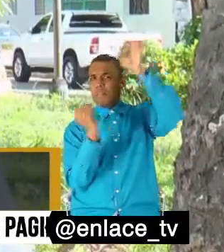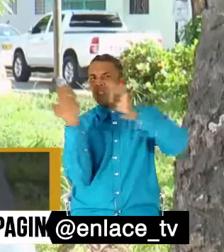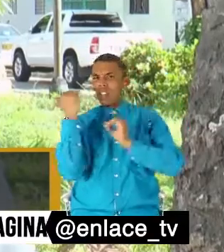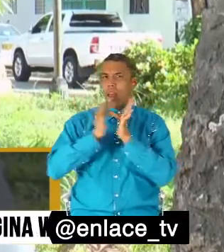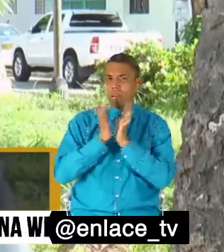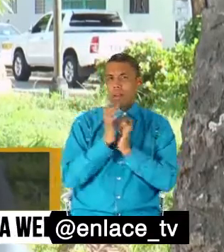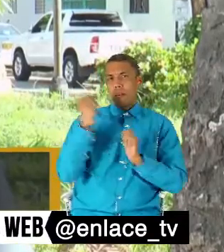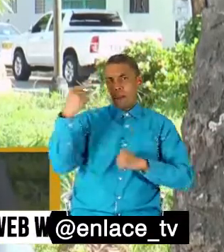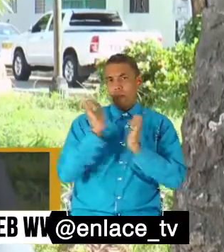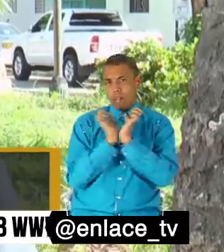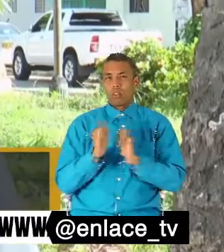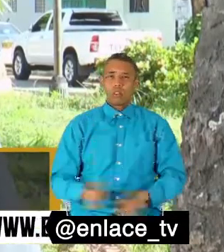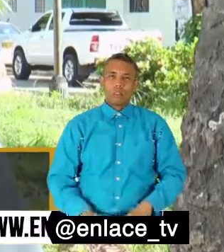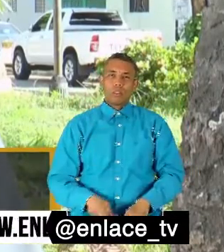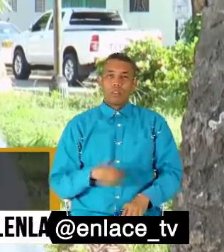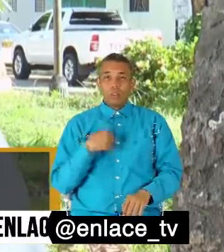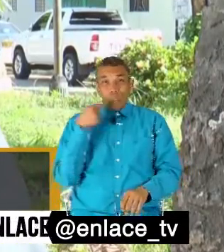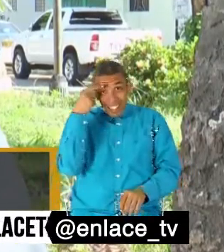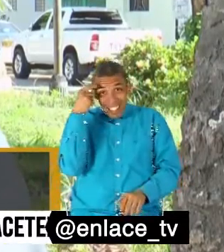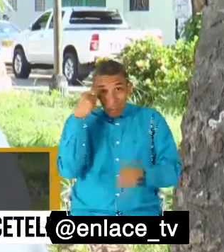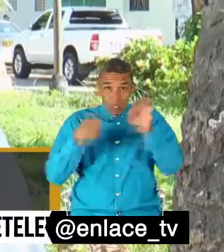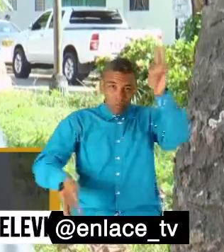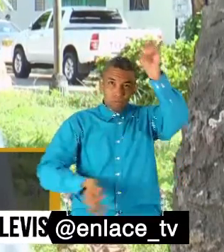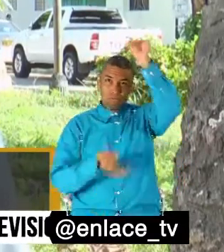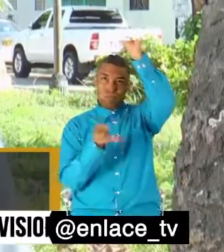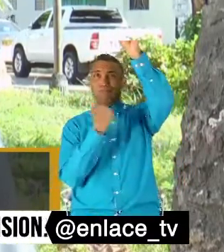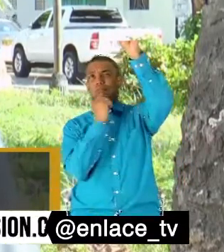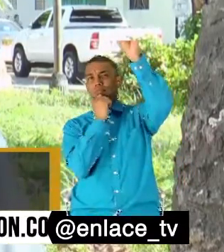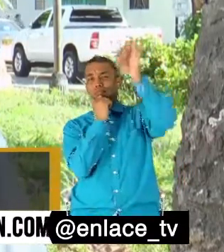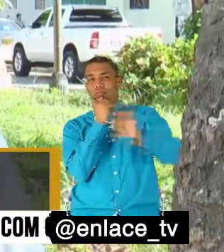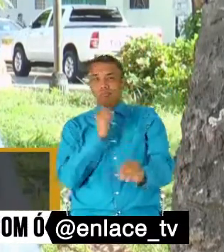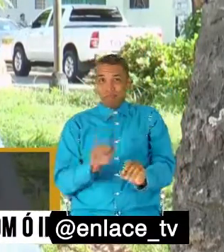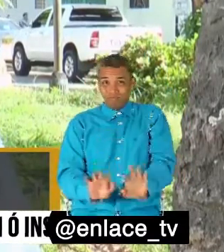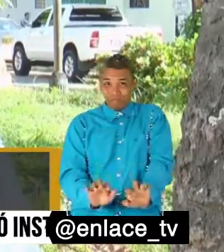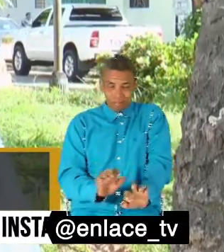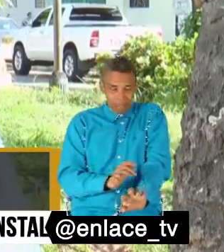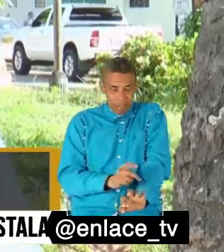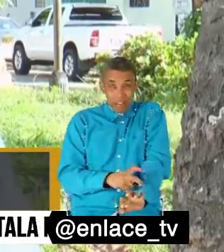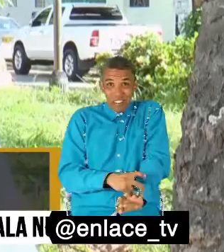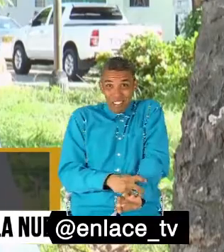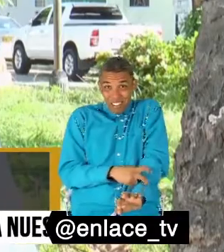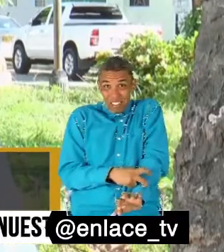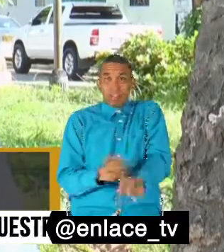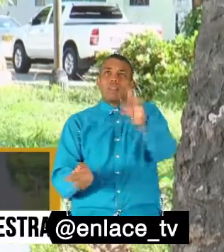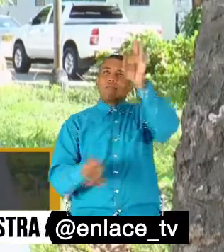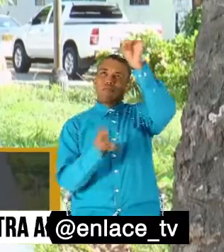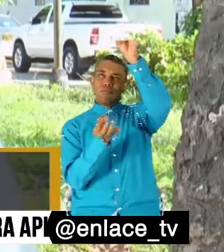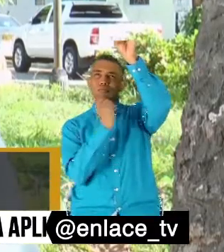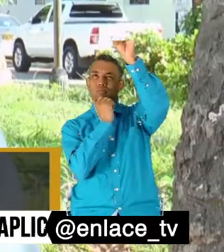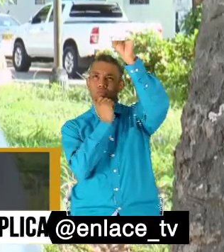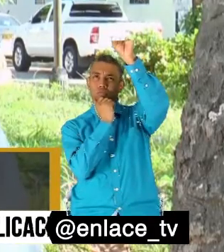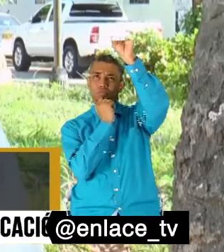clínica Primero de Mayo. Y hasta ayer, hasta antier, el viernes 20 de mayo me entregaron el